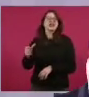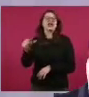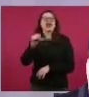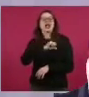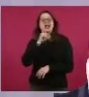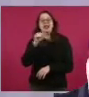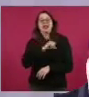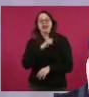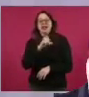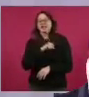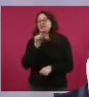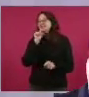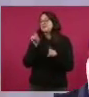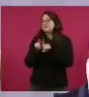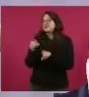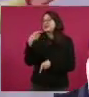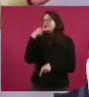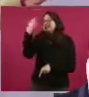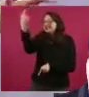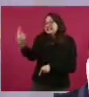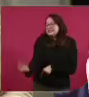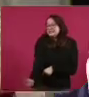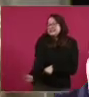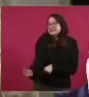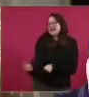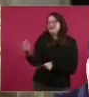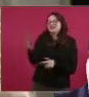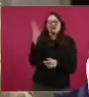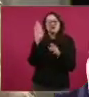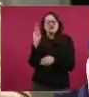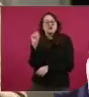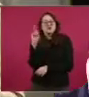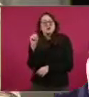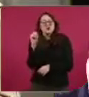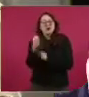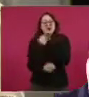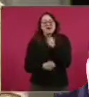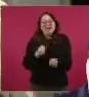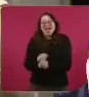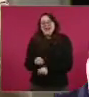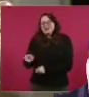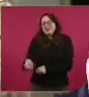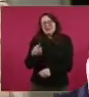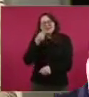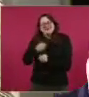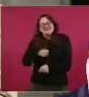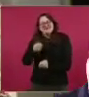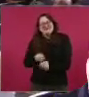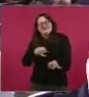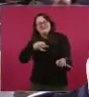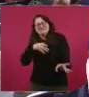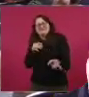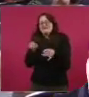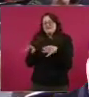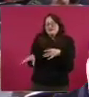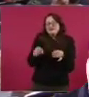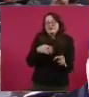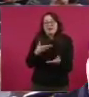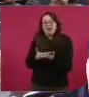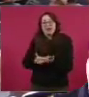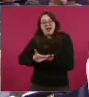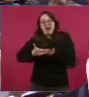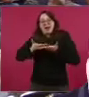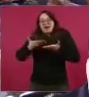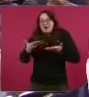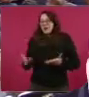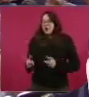Alejandra cuando tenía 9 años y veía a aquella niña chiquita con sus flechitas y haciendo desarrollo apenas de lo que hoy es